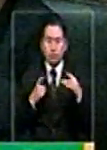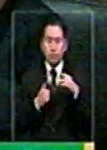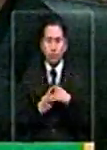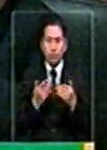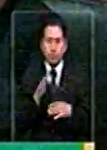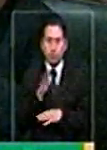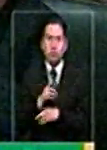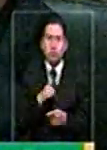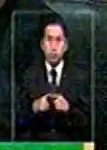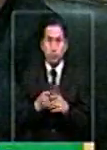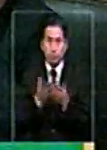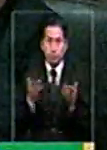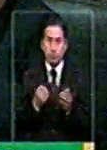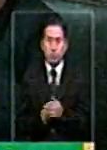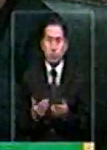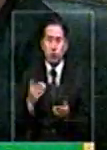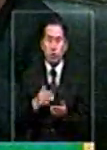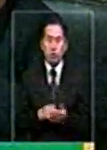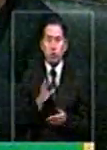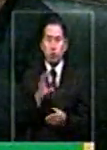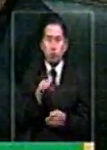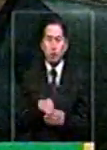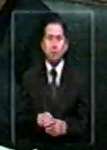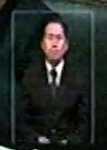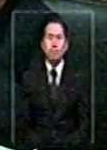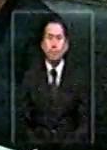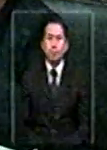tarde. Colegas, amigos, volvemos con ustedes.